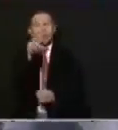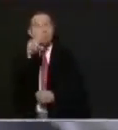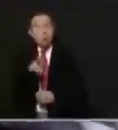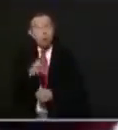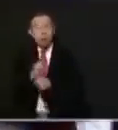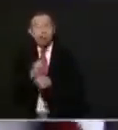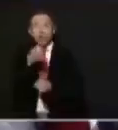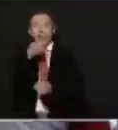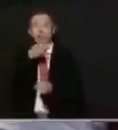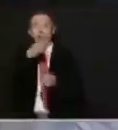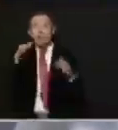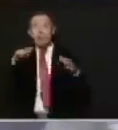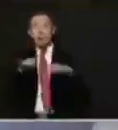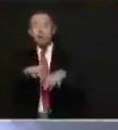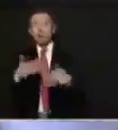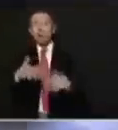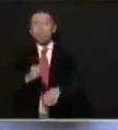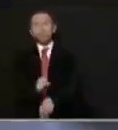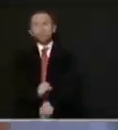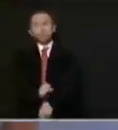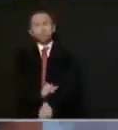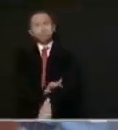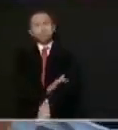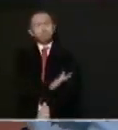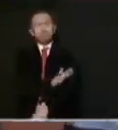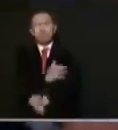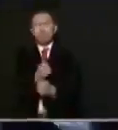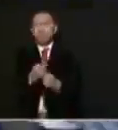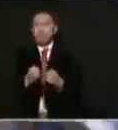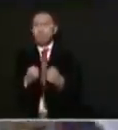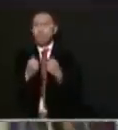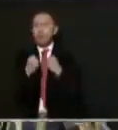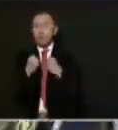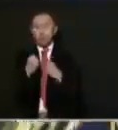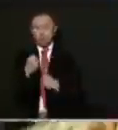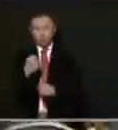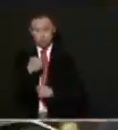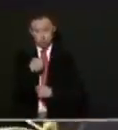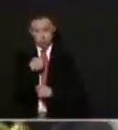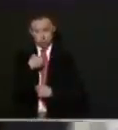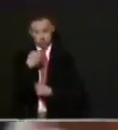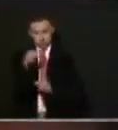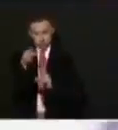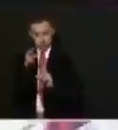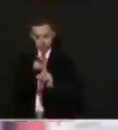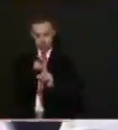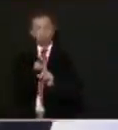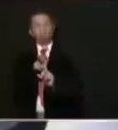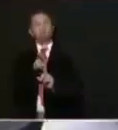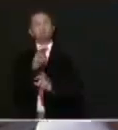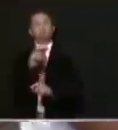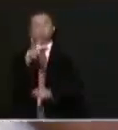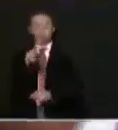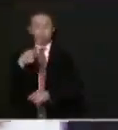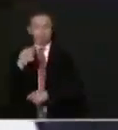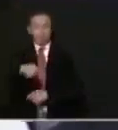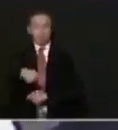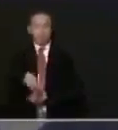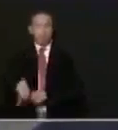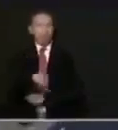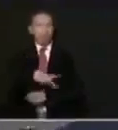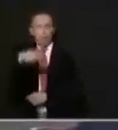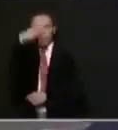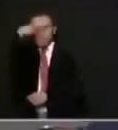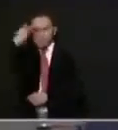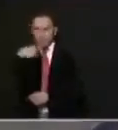conmovedora. Desde mi perspectiva, está realmente ahorita tomando El poder de México. Del México